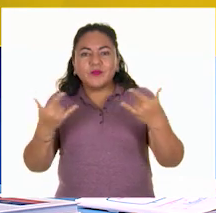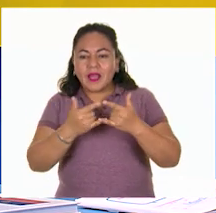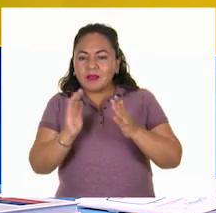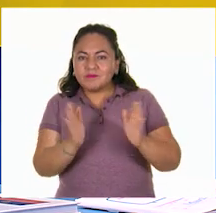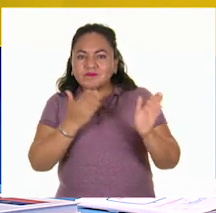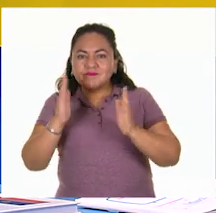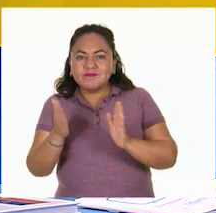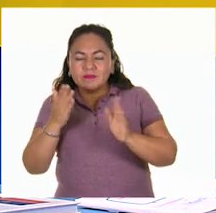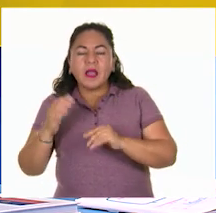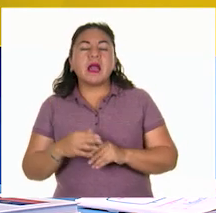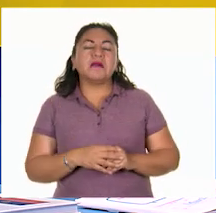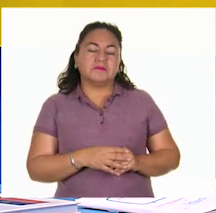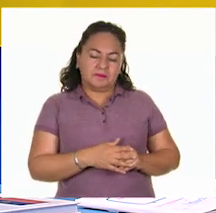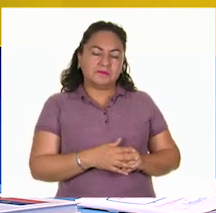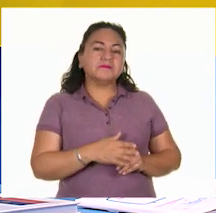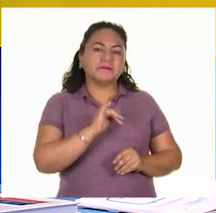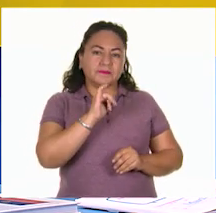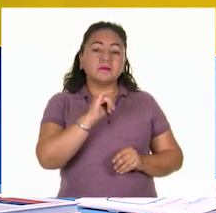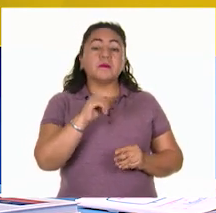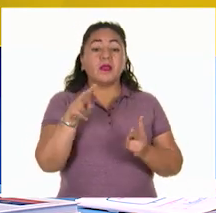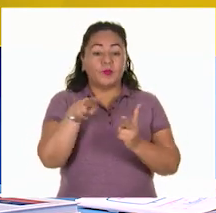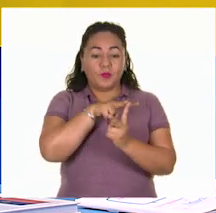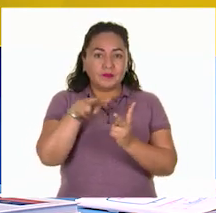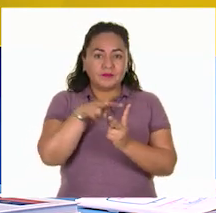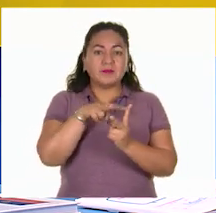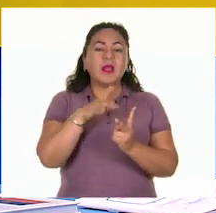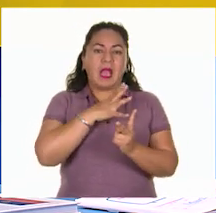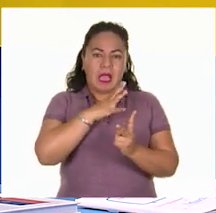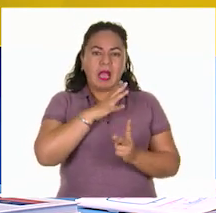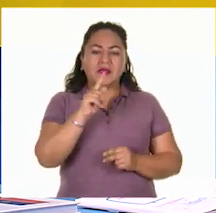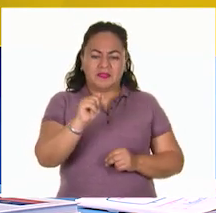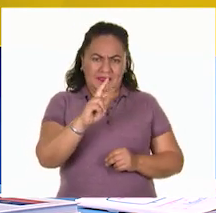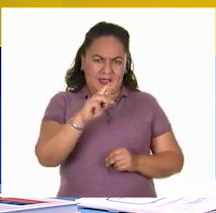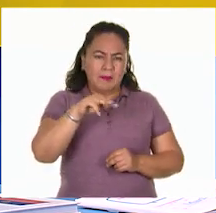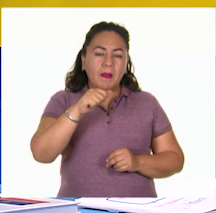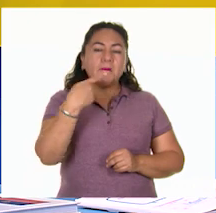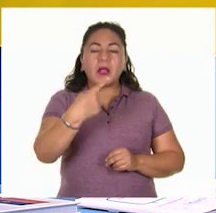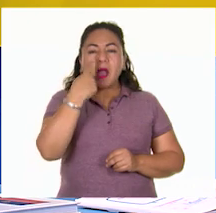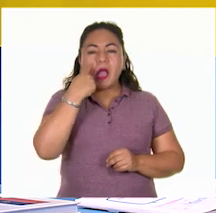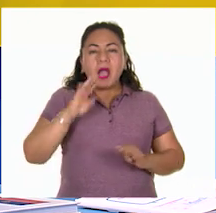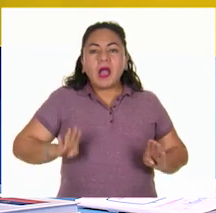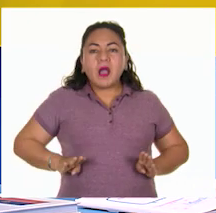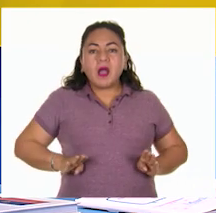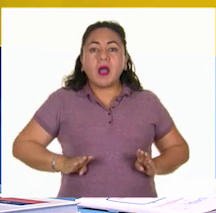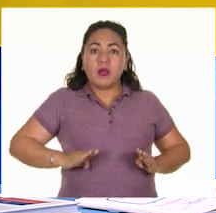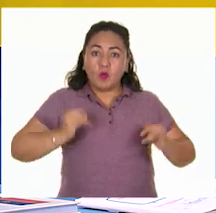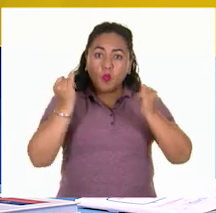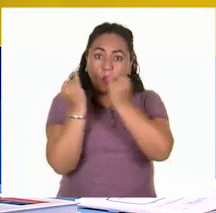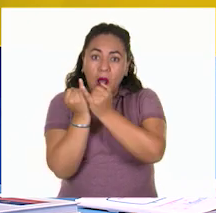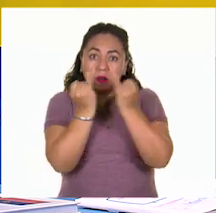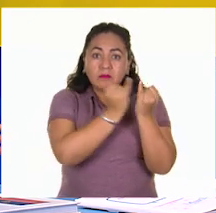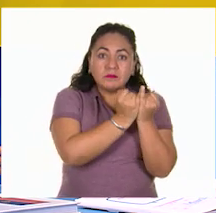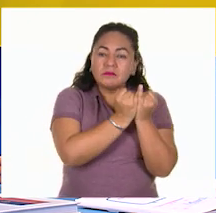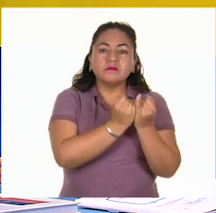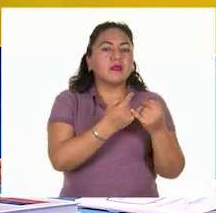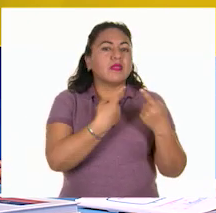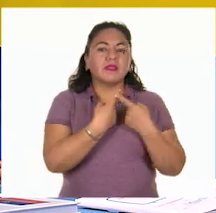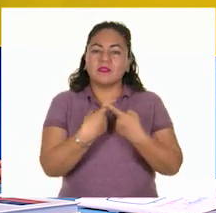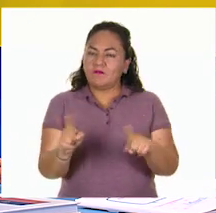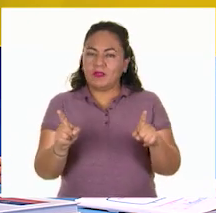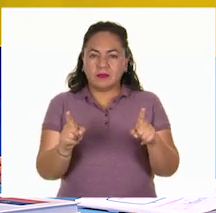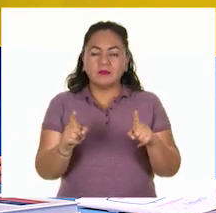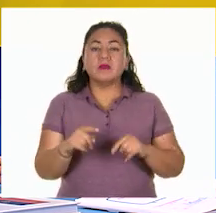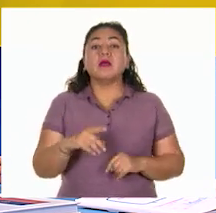Entonces, mira, ambos textos tienen trama, pero son elementos con características diferentes. En el teatro,